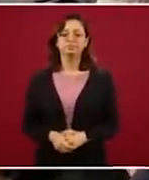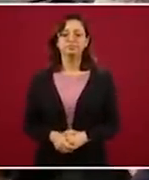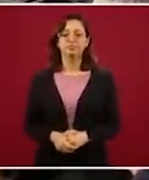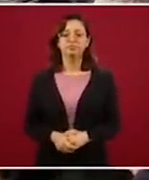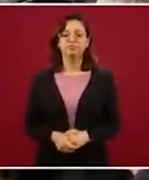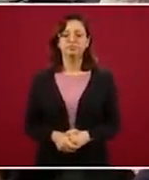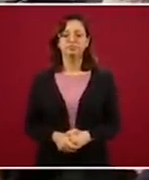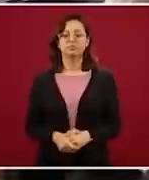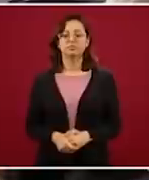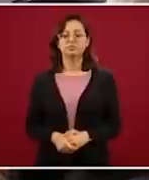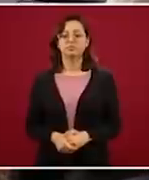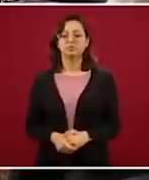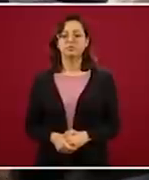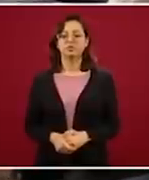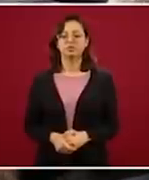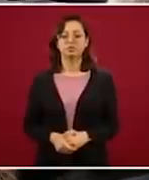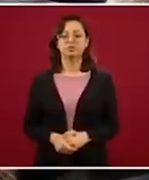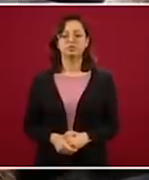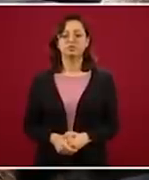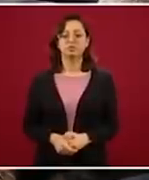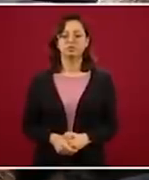A ver,